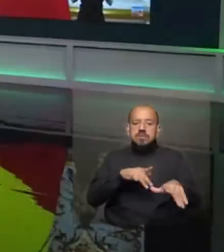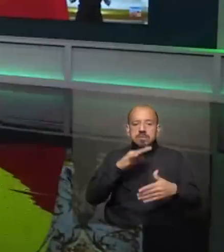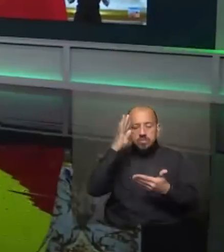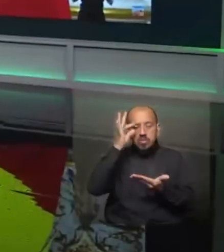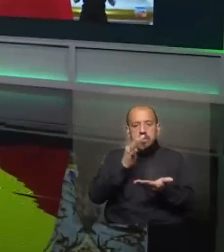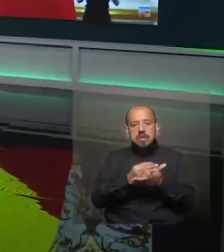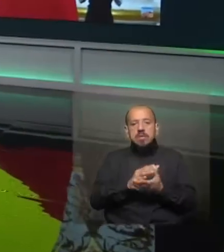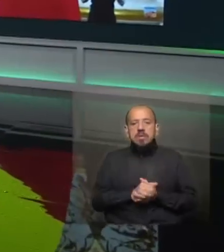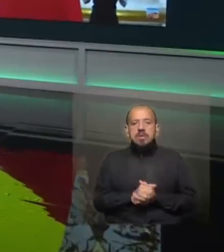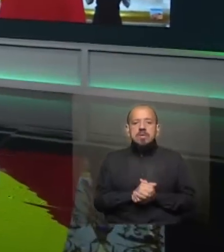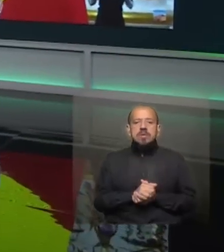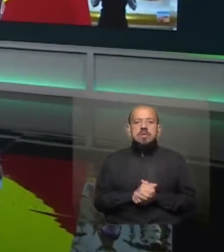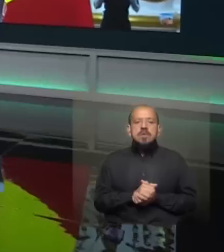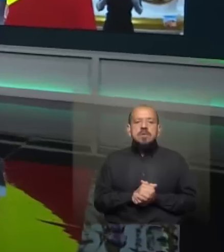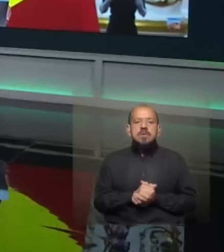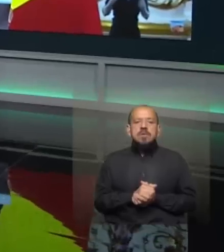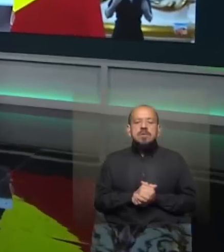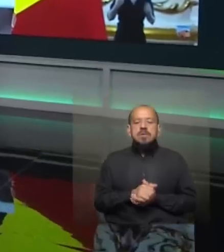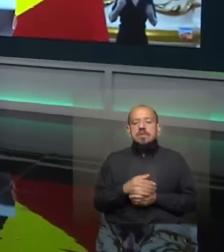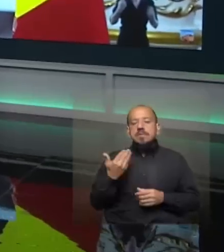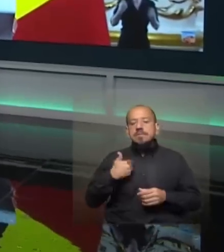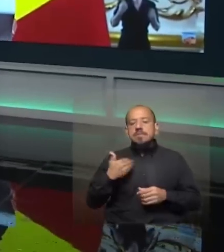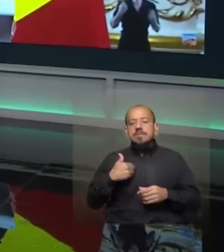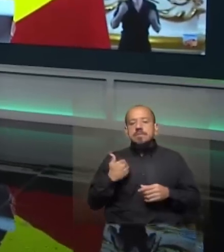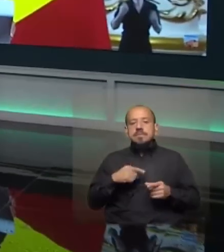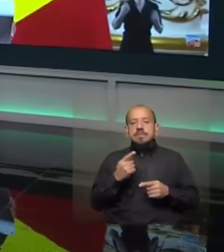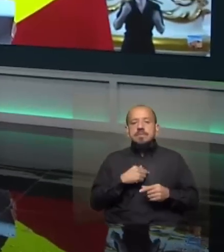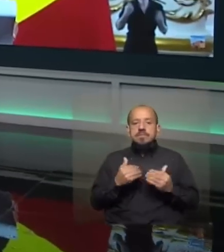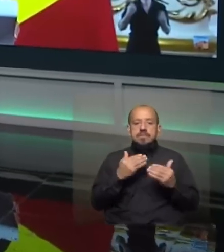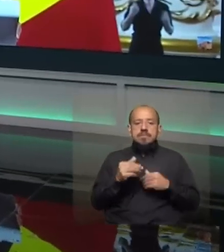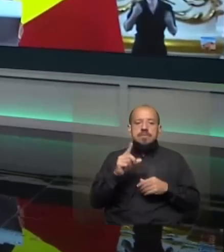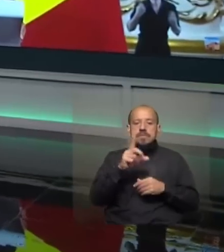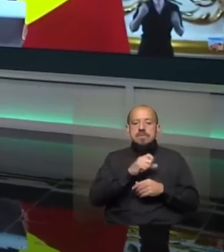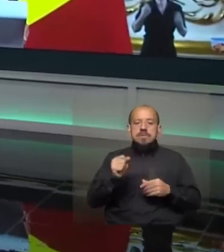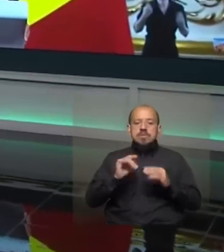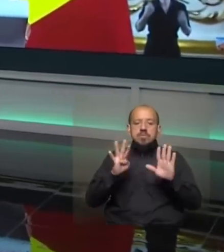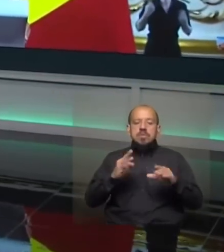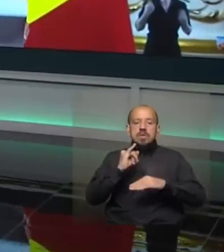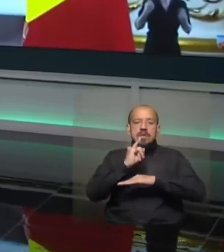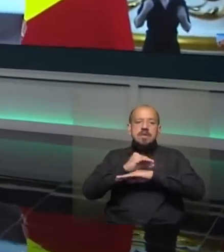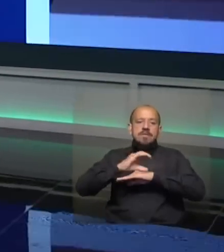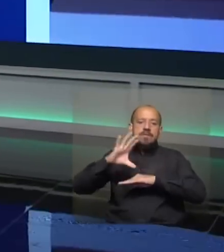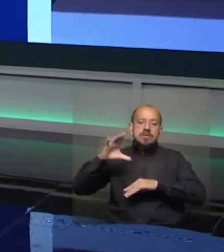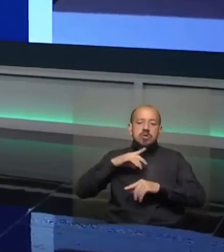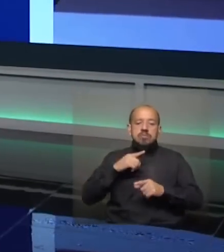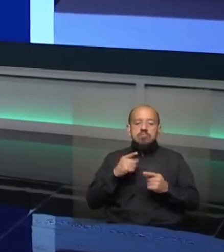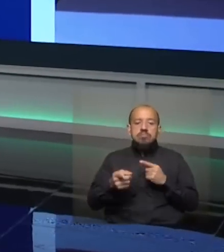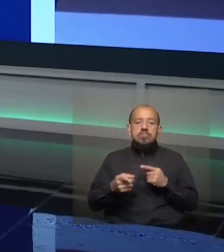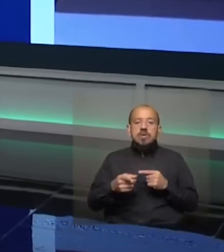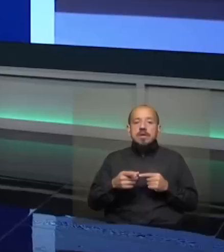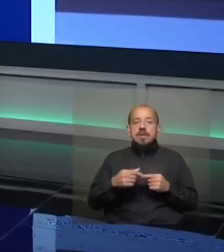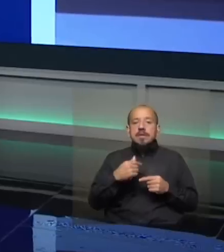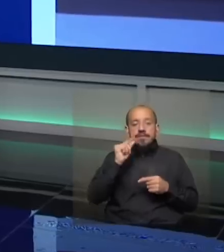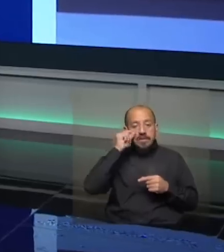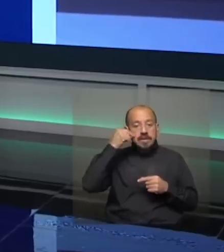en un día en que se sabe que en la Argentina ha escalado un 109% en la inflación en el último tiempo el presidente